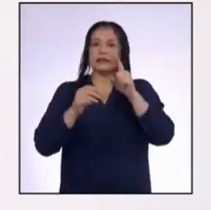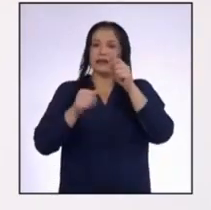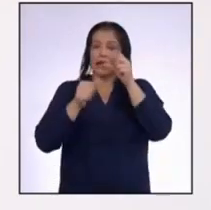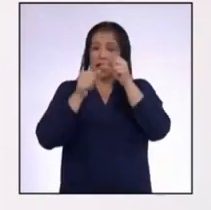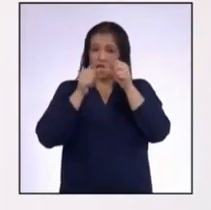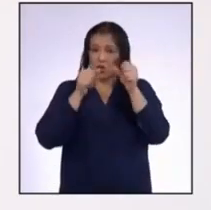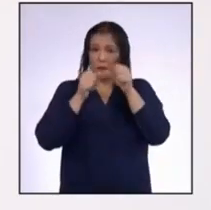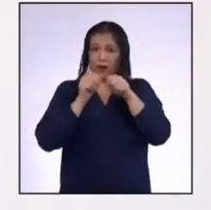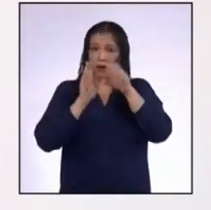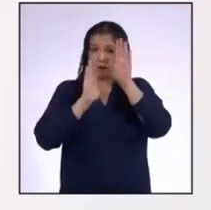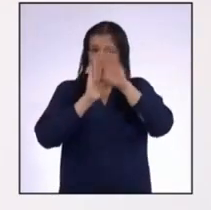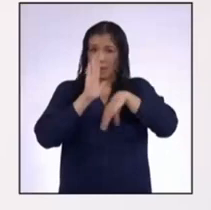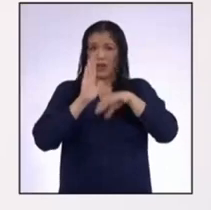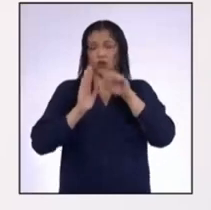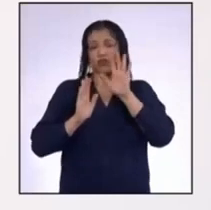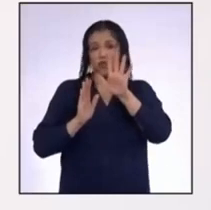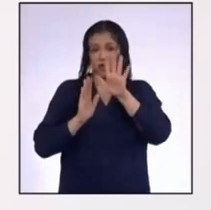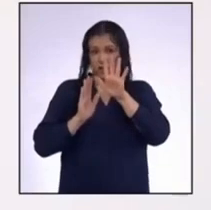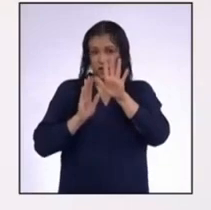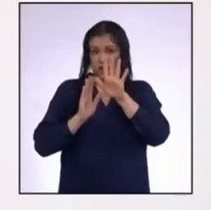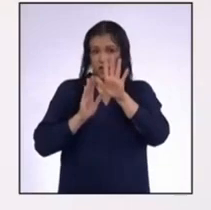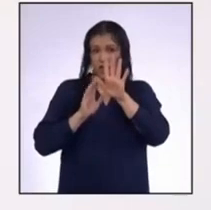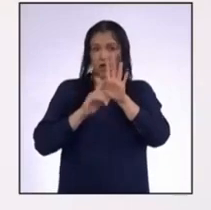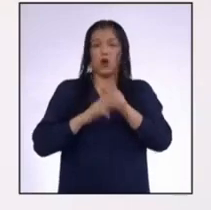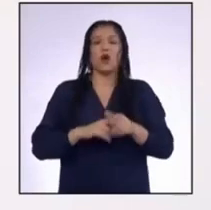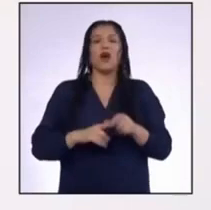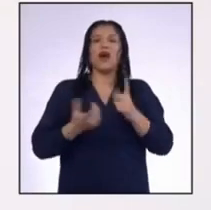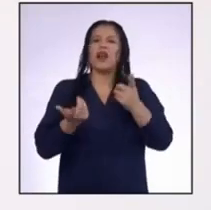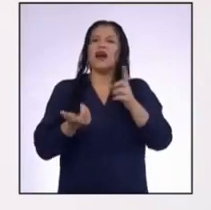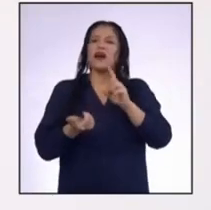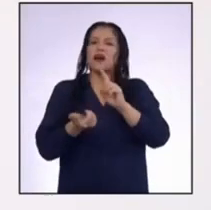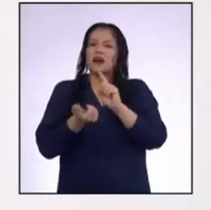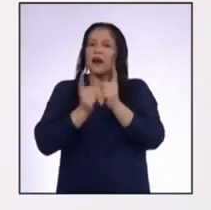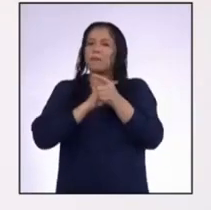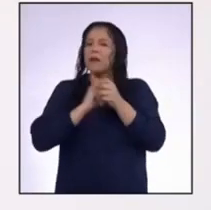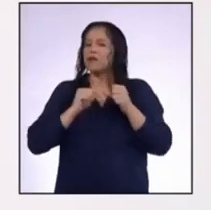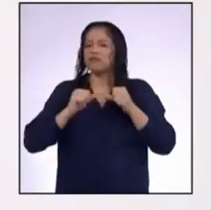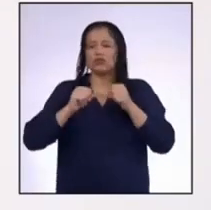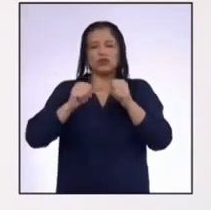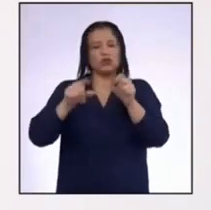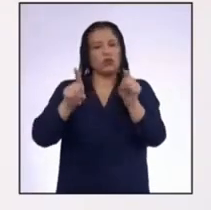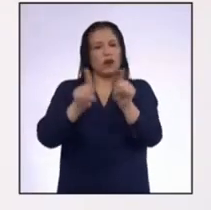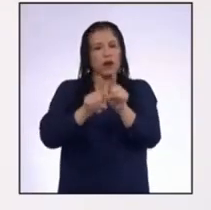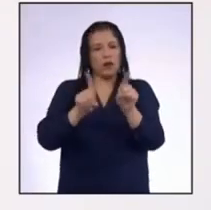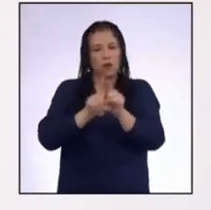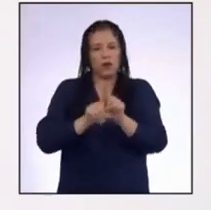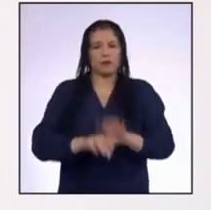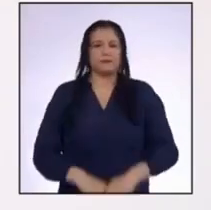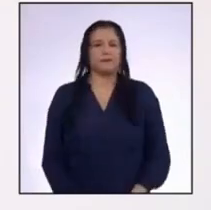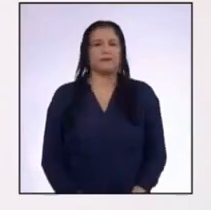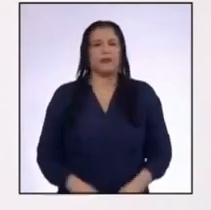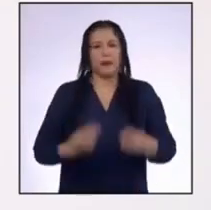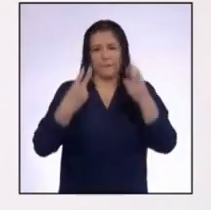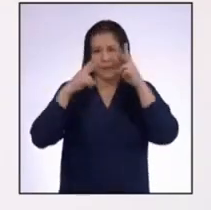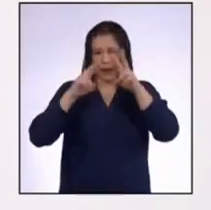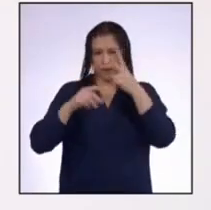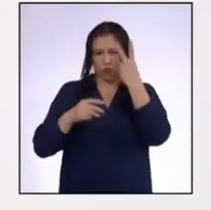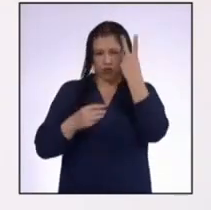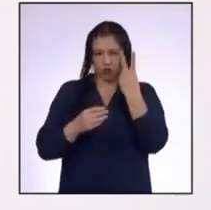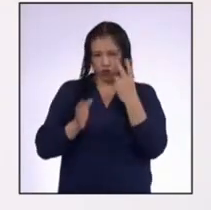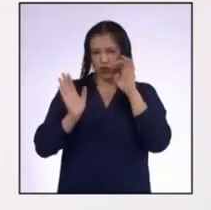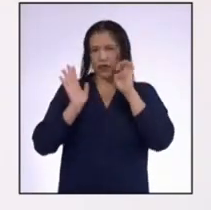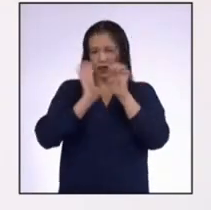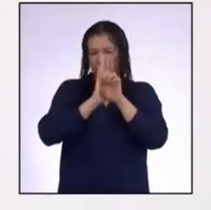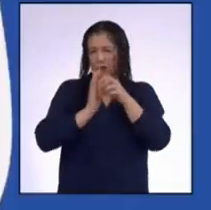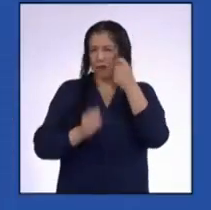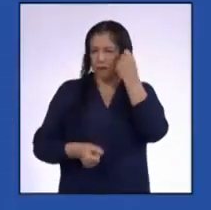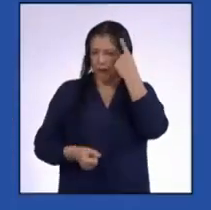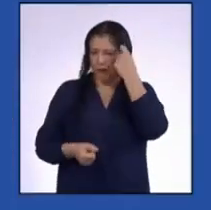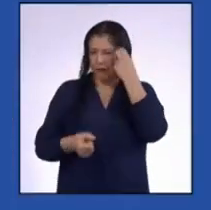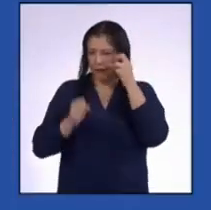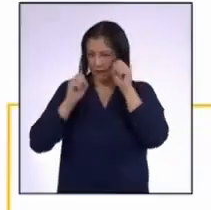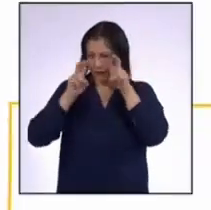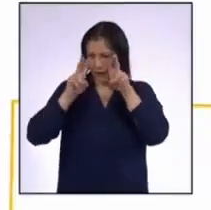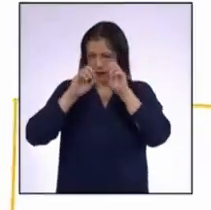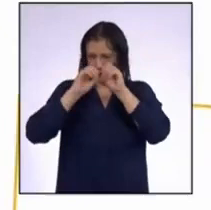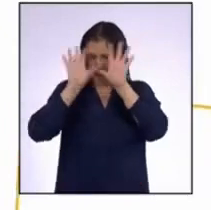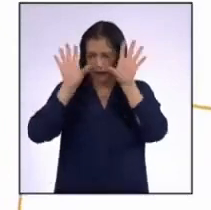posterior es menor que 5, la cifra a redondear mantiene su valor. Veamos dos ejemplos para poder